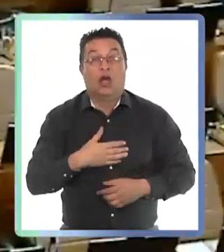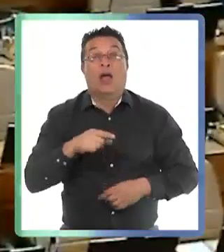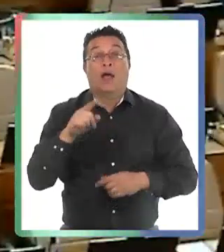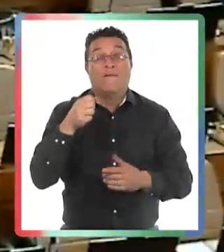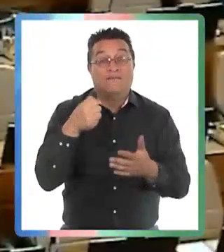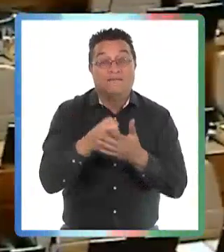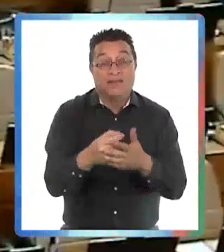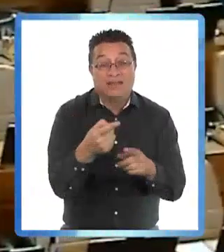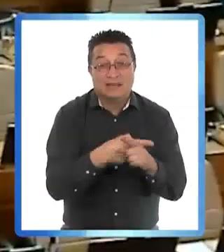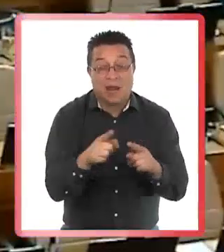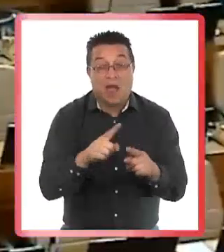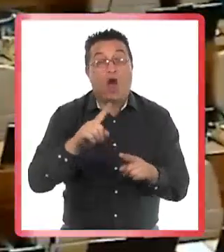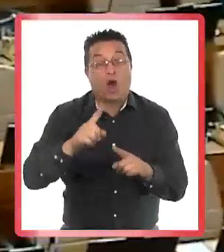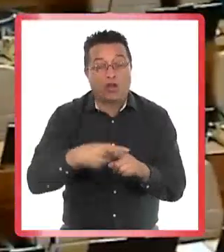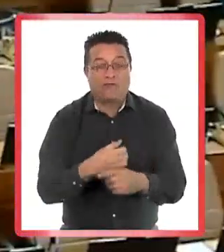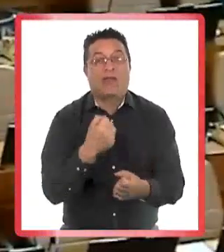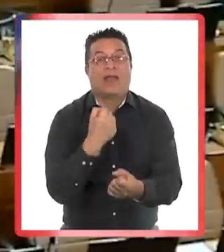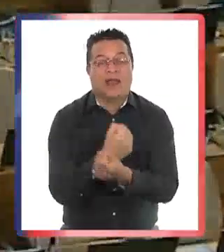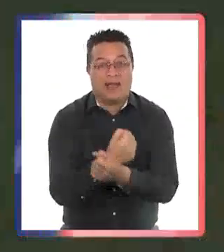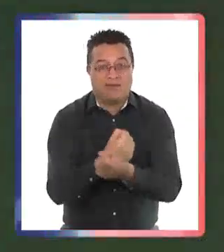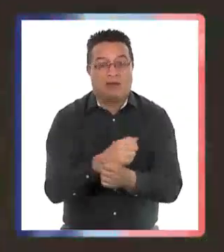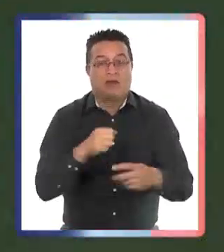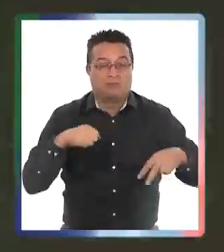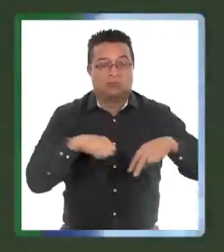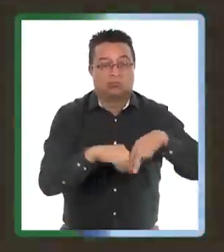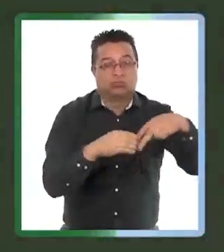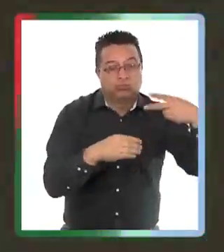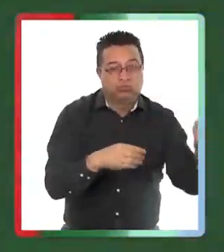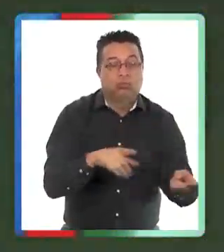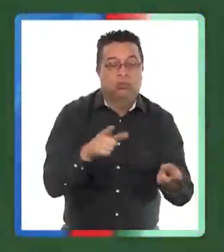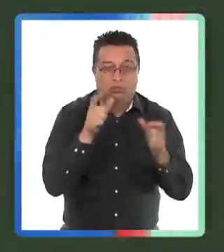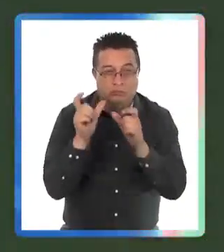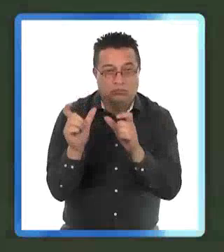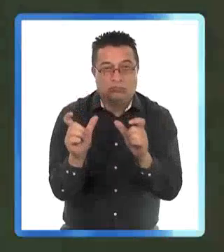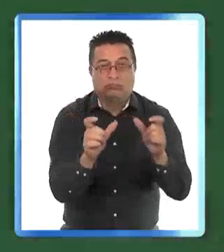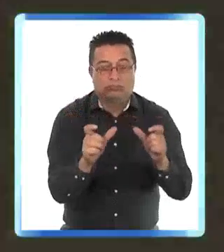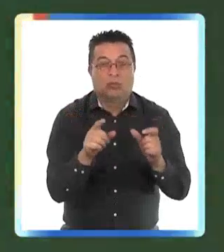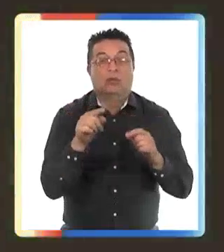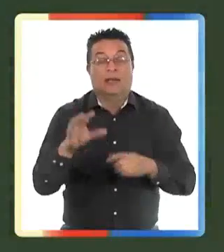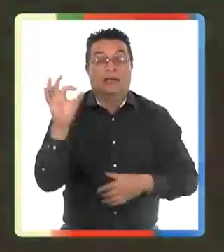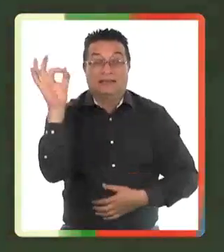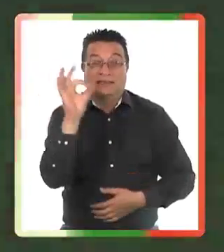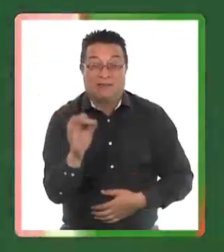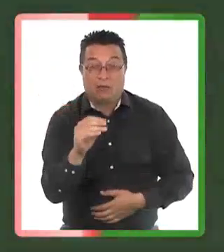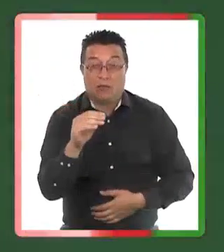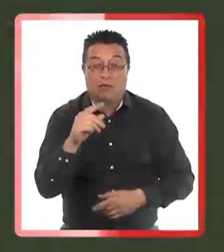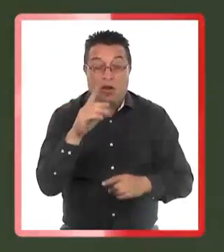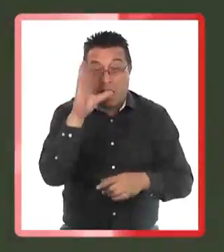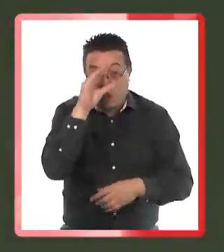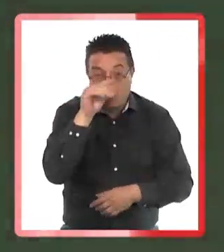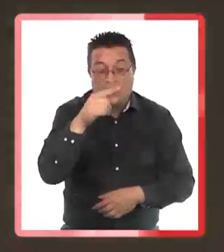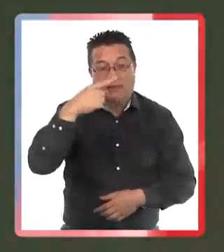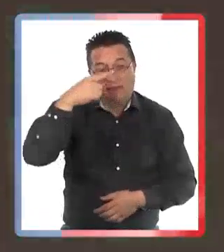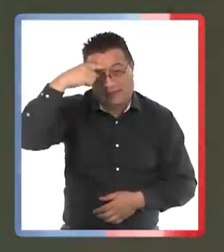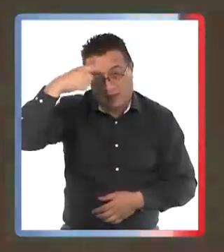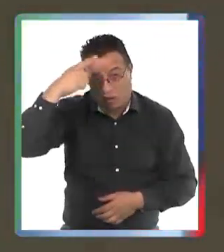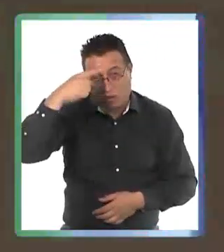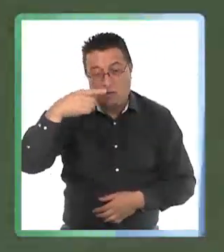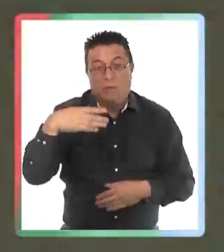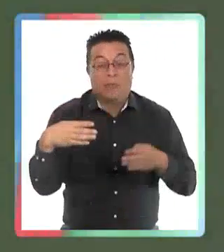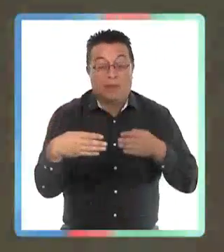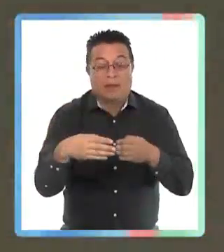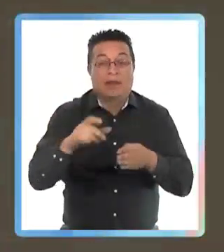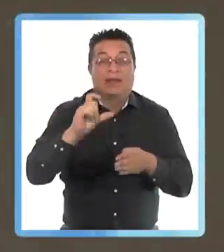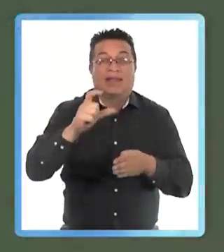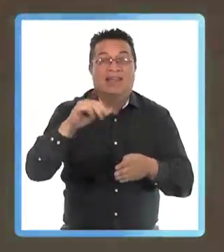física o su vida estén en riesgo. El fin de semana, otra vez un carabinero fue atropellado cuando realizaba una fiscalización. Ocurrió el sábado